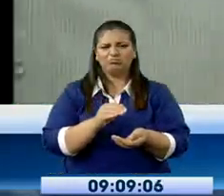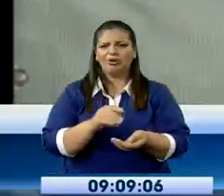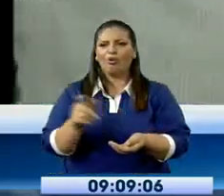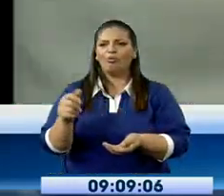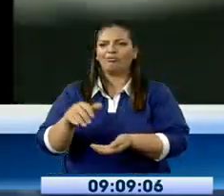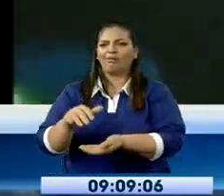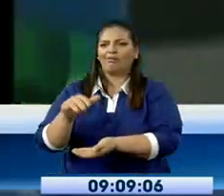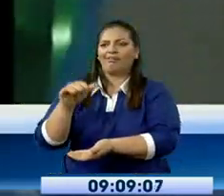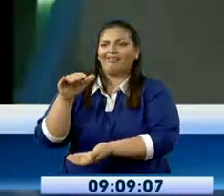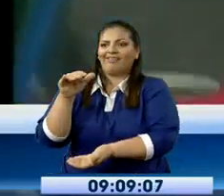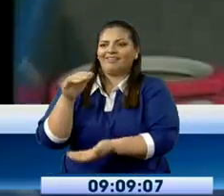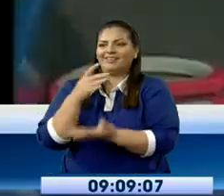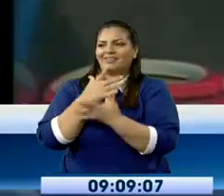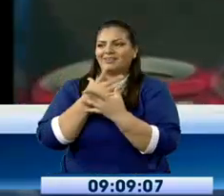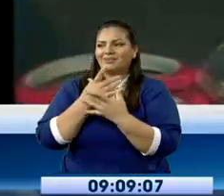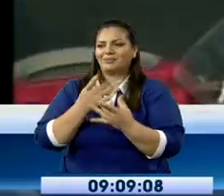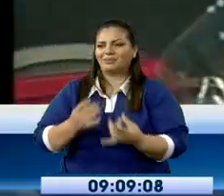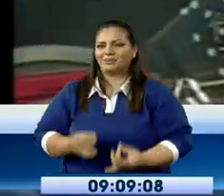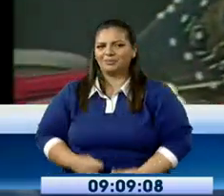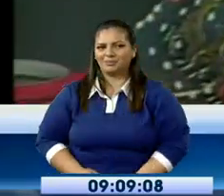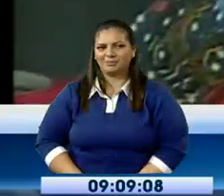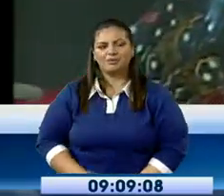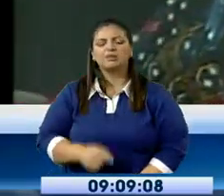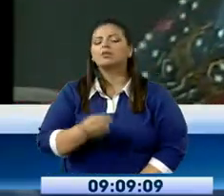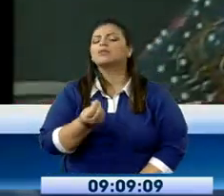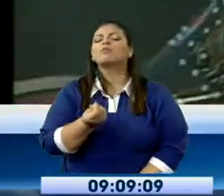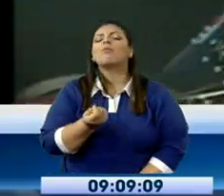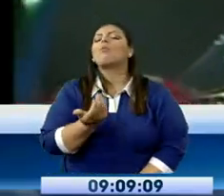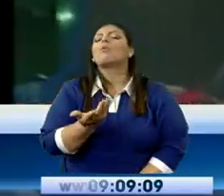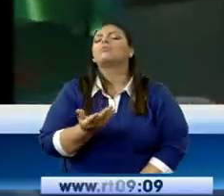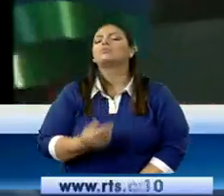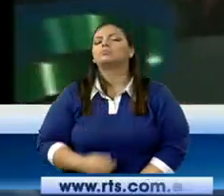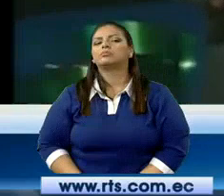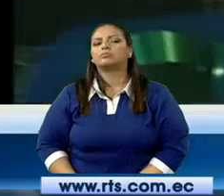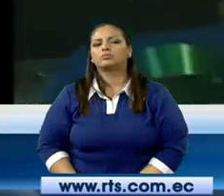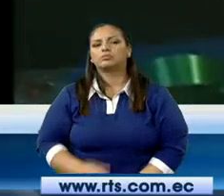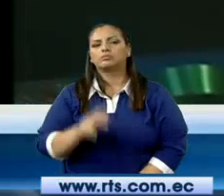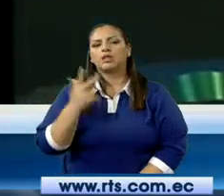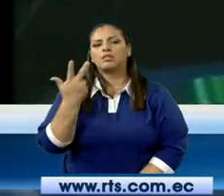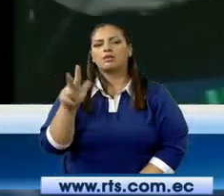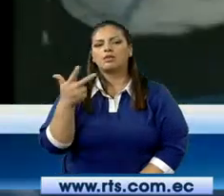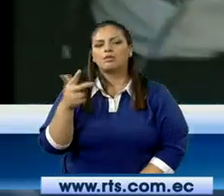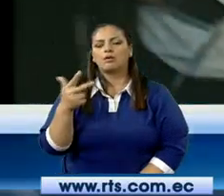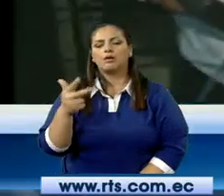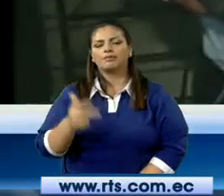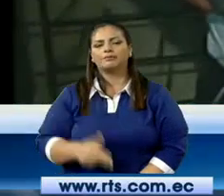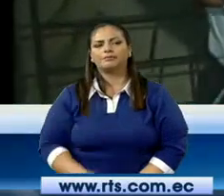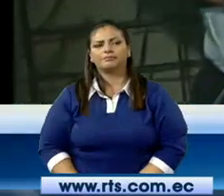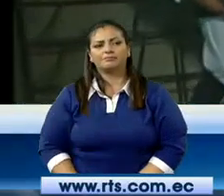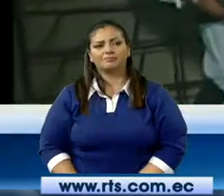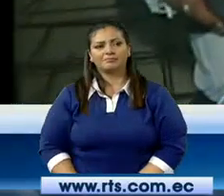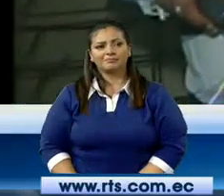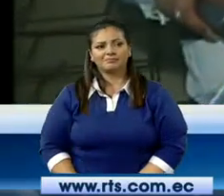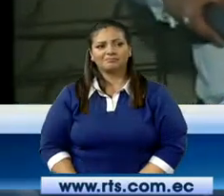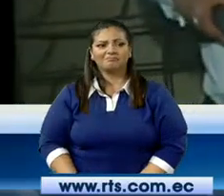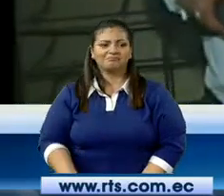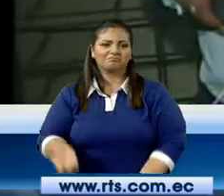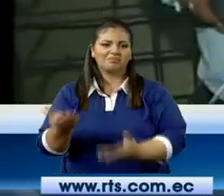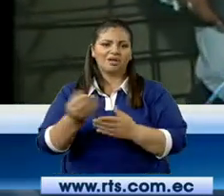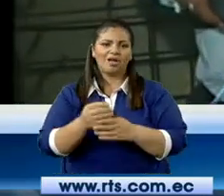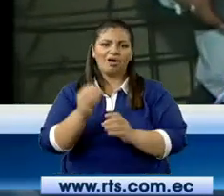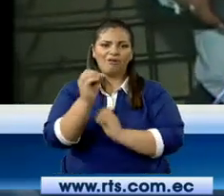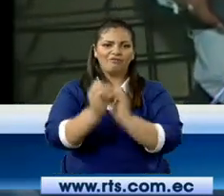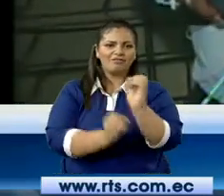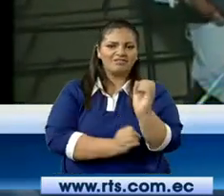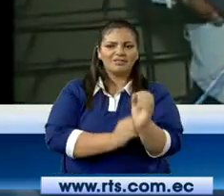Miren, aquí está para todo presupuesto, para todo. ¿Ese cuánto cuesta más o menos? Ese pan está en $3. $3, ahí está, llévelo. Pues es para la oficina,